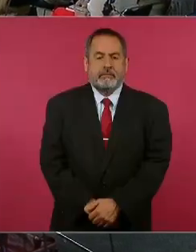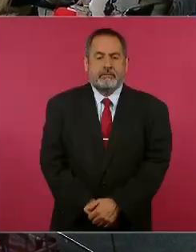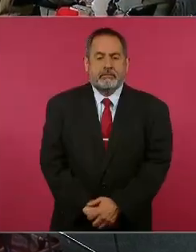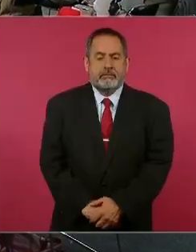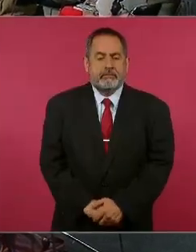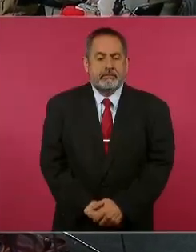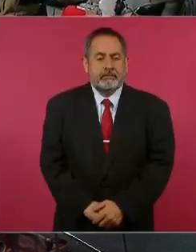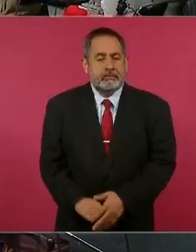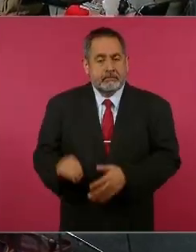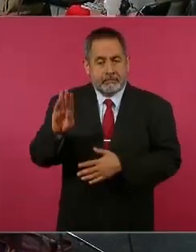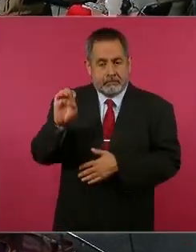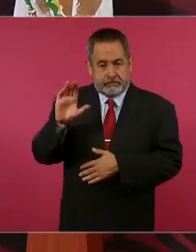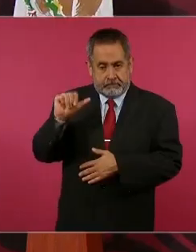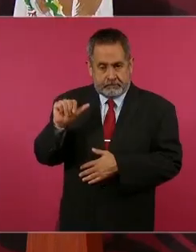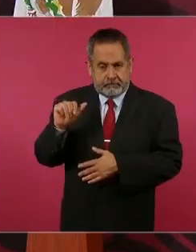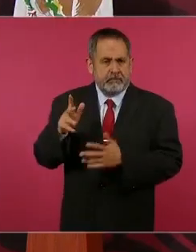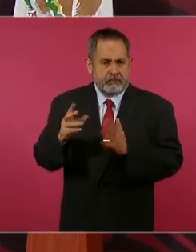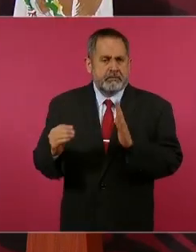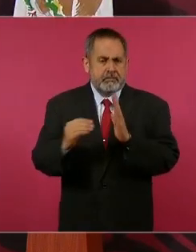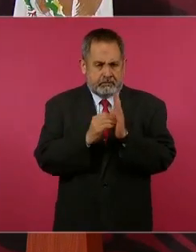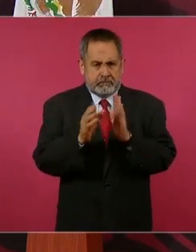Las becas, ya está.